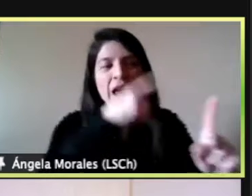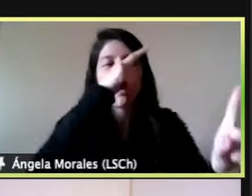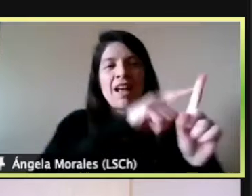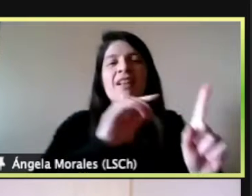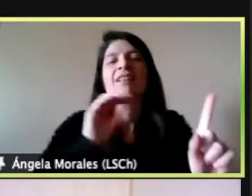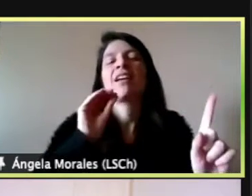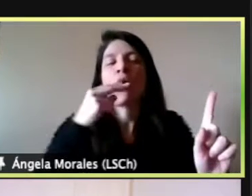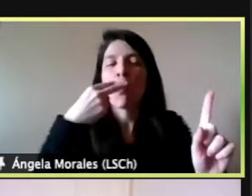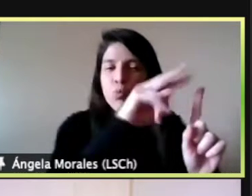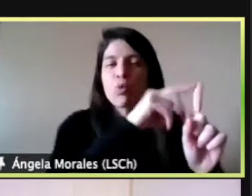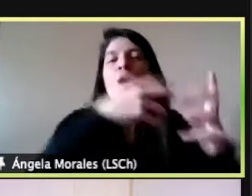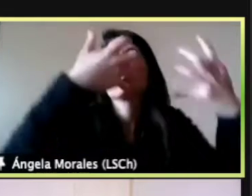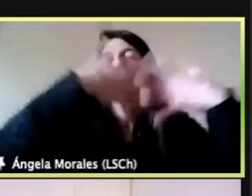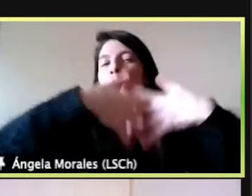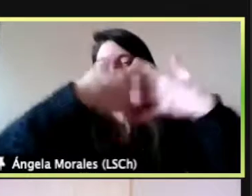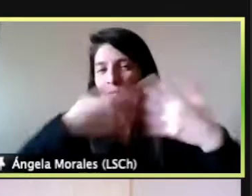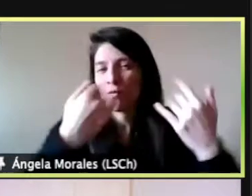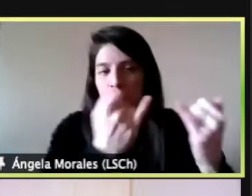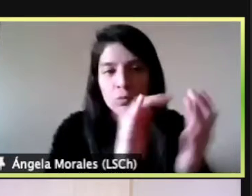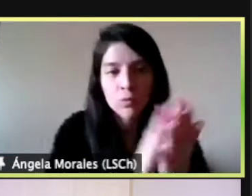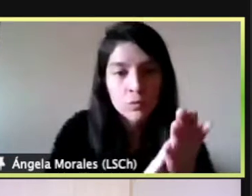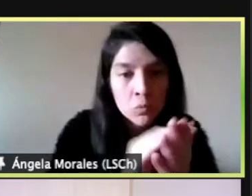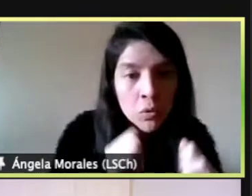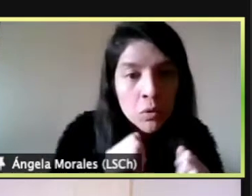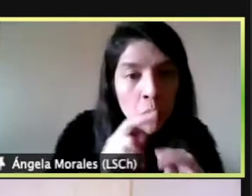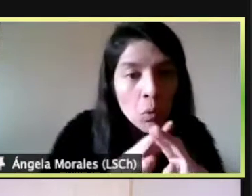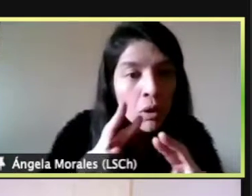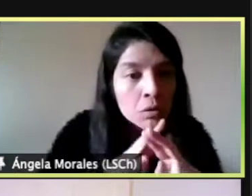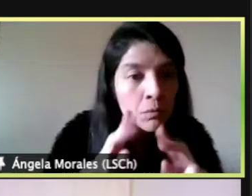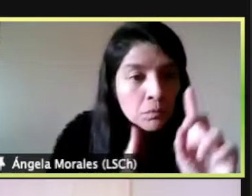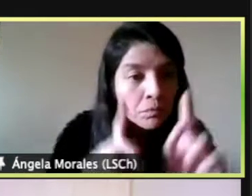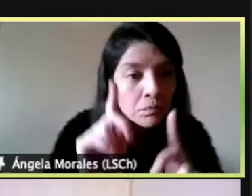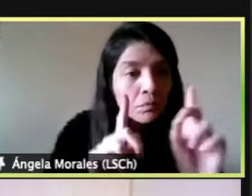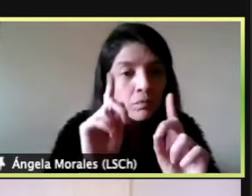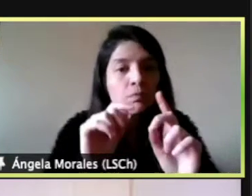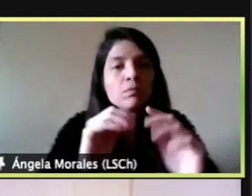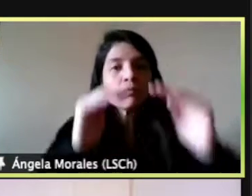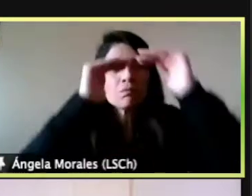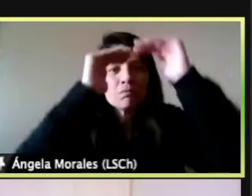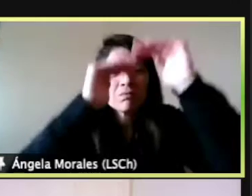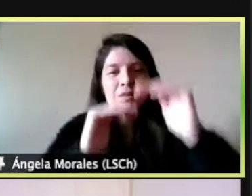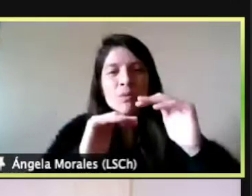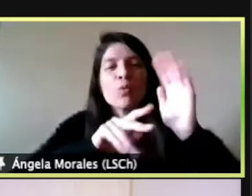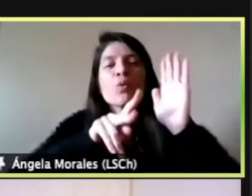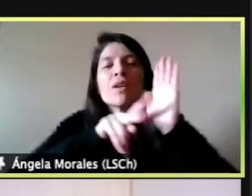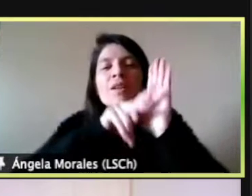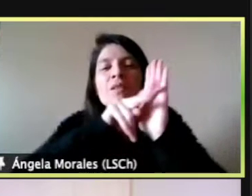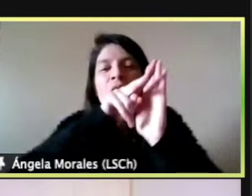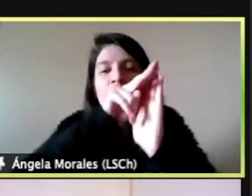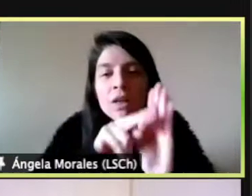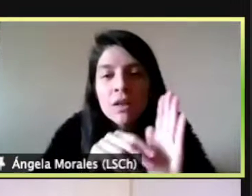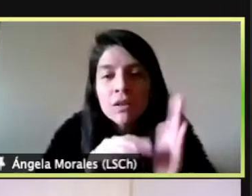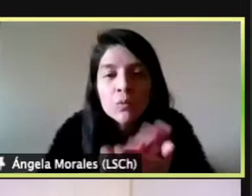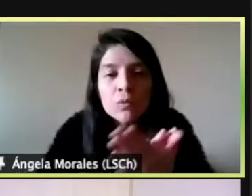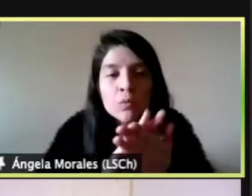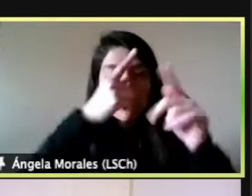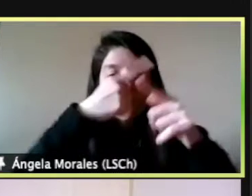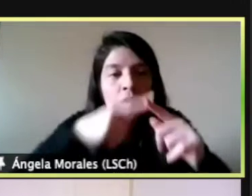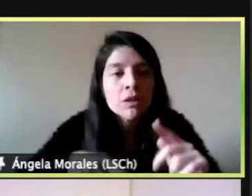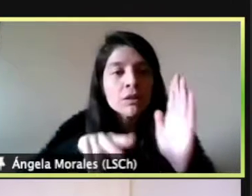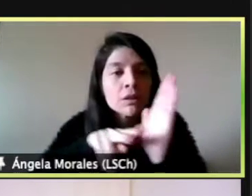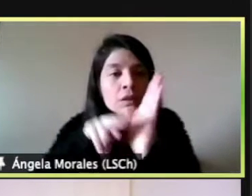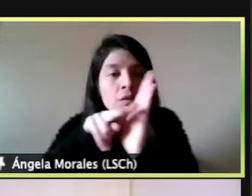Entonces veíamos este esquema que nos permite tener distintos niveles de concentración. Acá veíamos que nosotros podemos aplicar